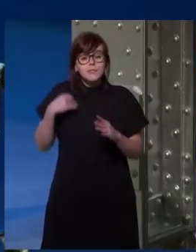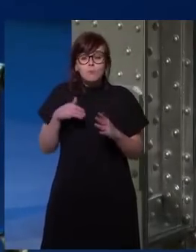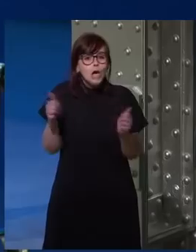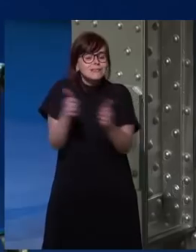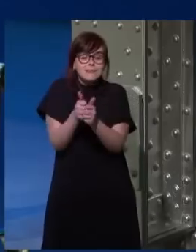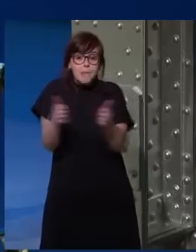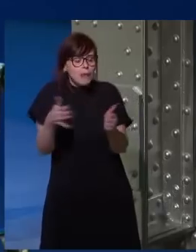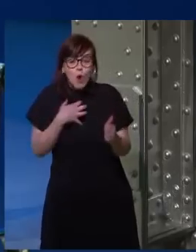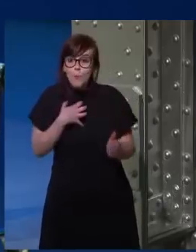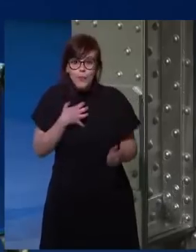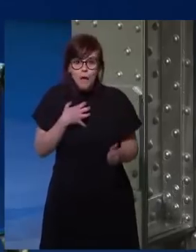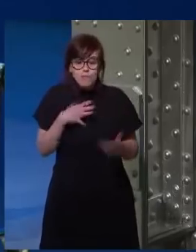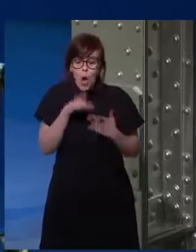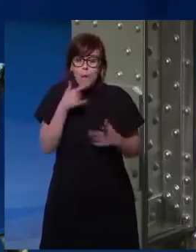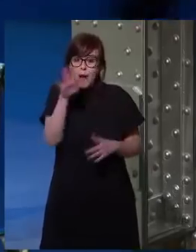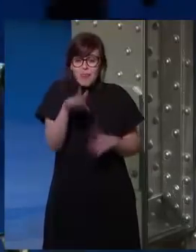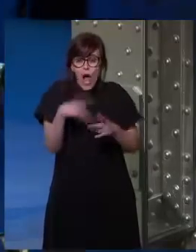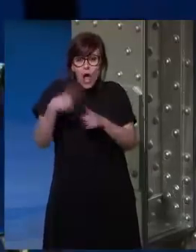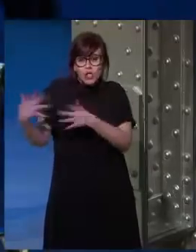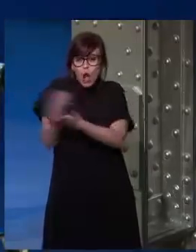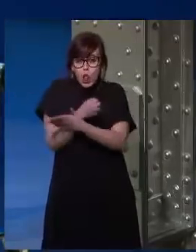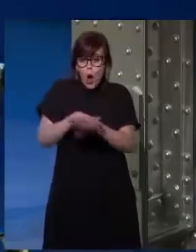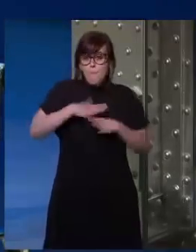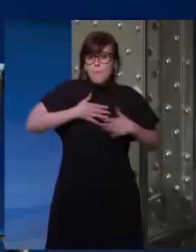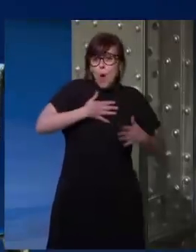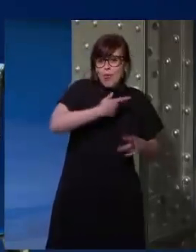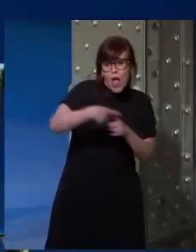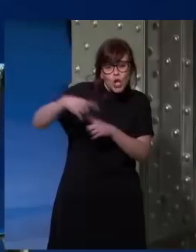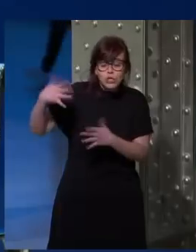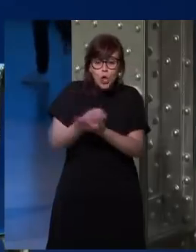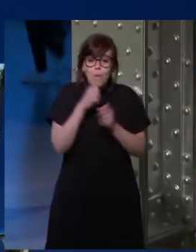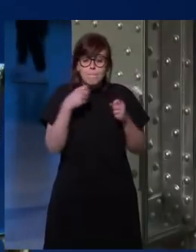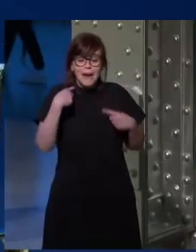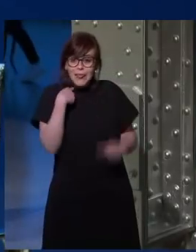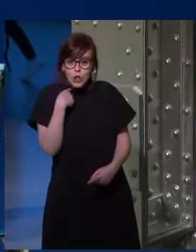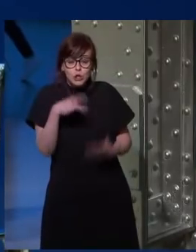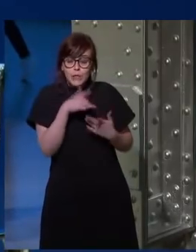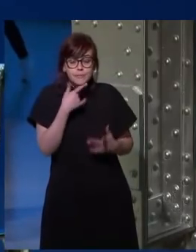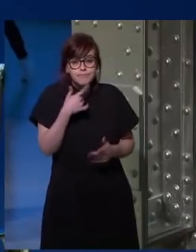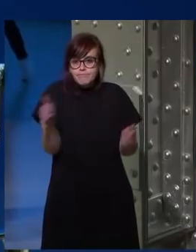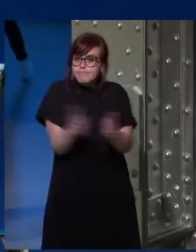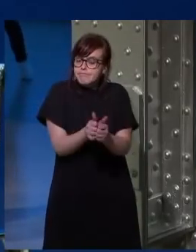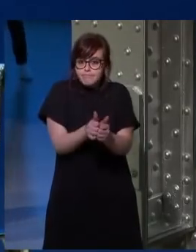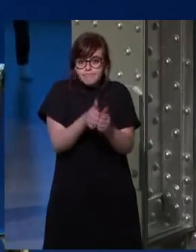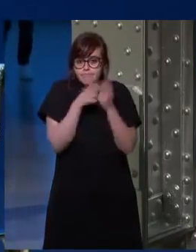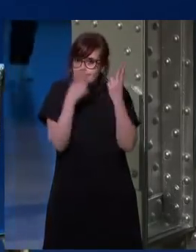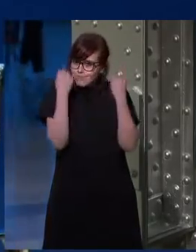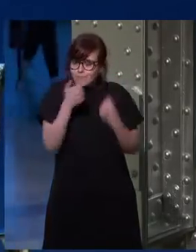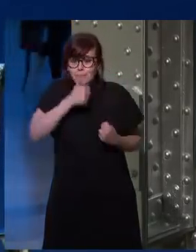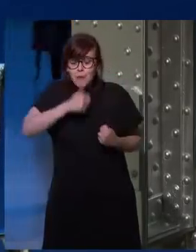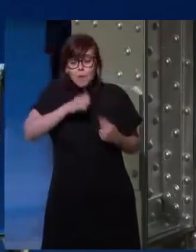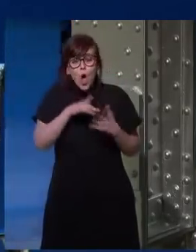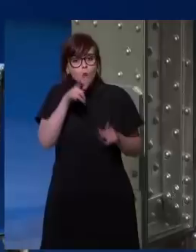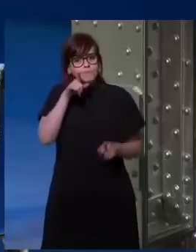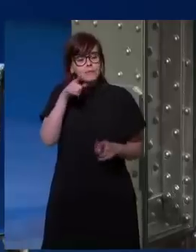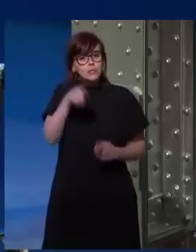porque separarse de él implicaba perderlo todo, perder a sus hijos, perder a sus propiedades. Claro, era una injusticia tremenda, y por eso decidió que ella, como